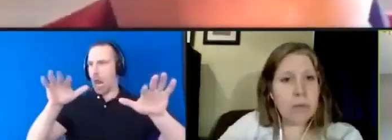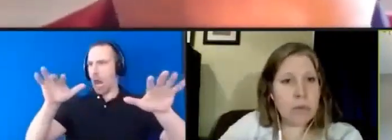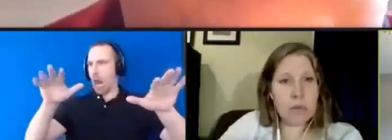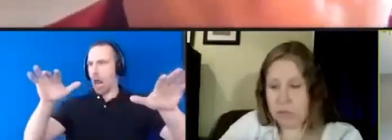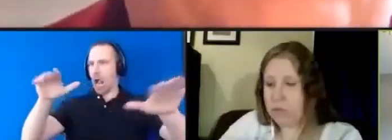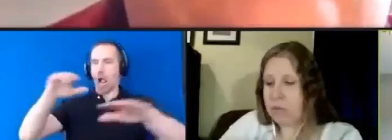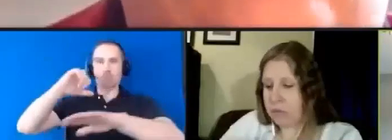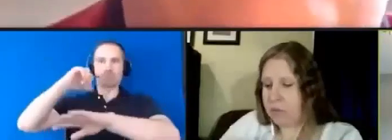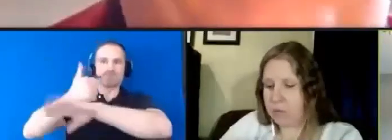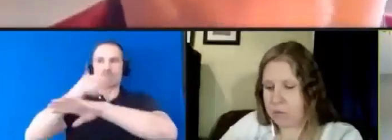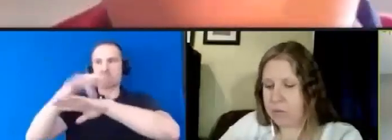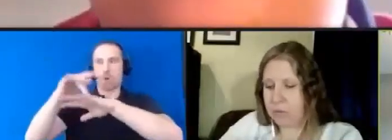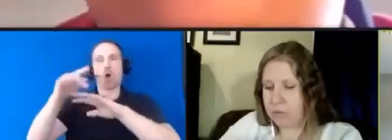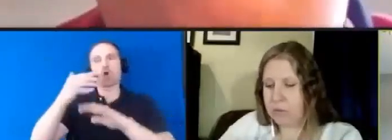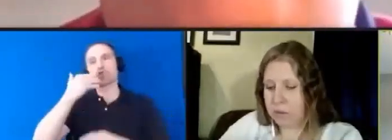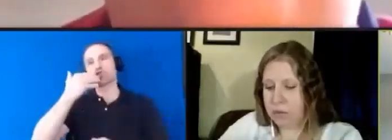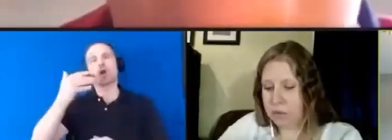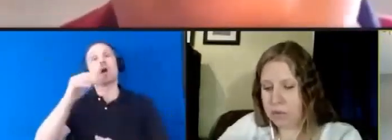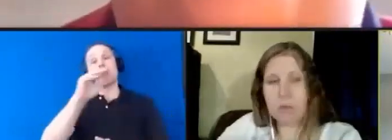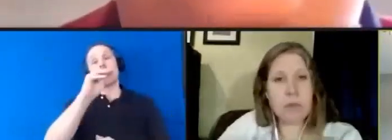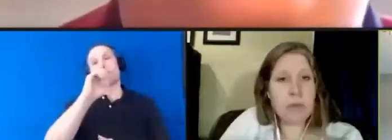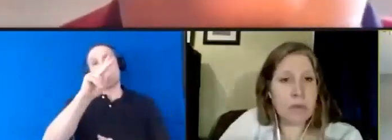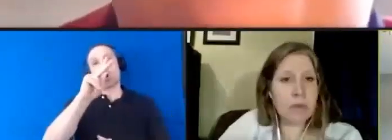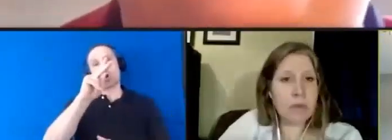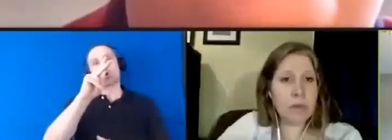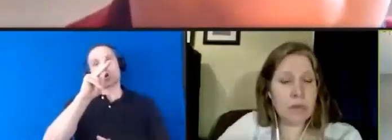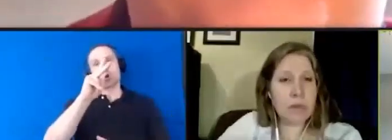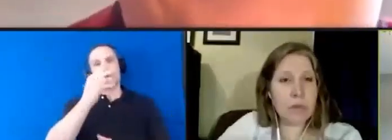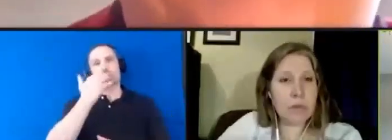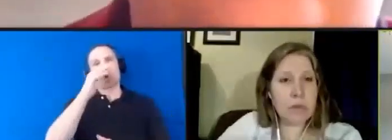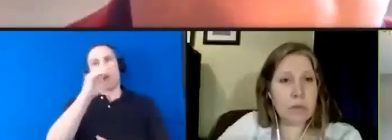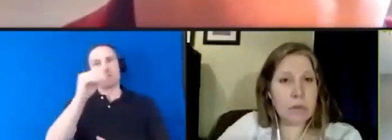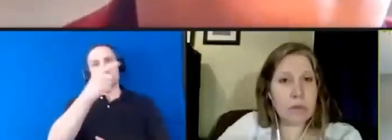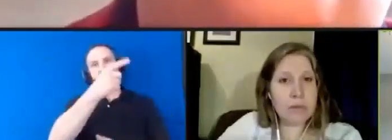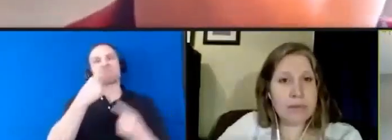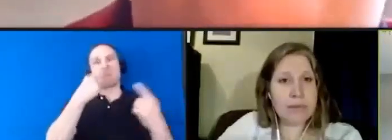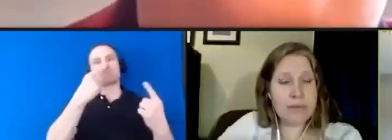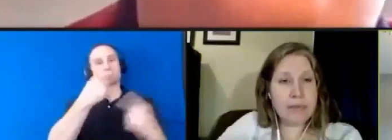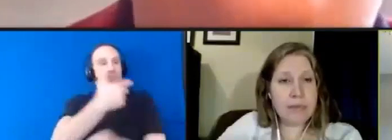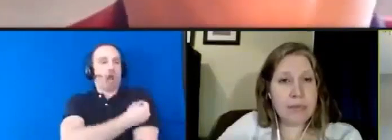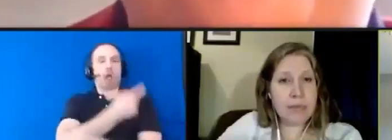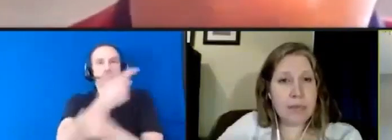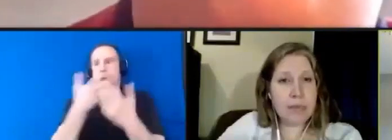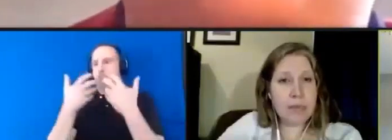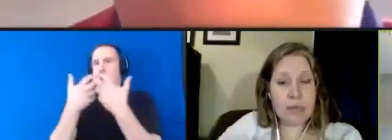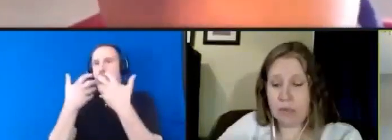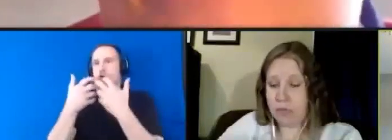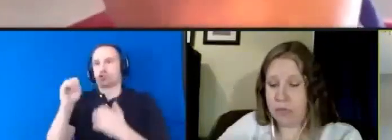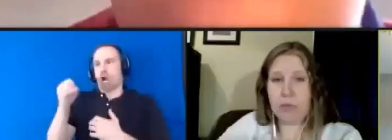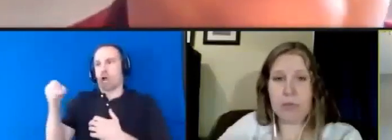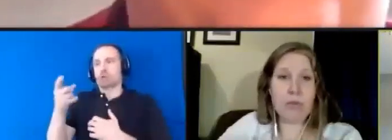sugiero es que si te dicen te ofrecen la vacuna tómala porque no sé cuánto tiempo va a tomar que tengamos todas las